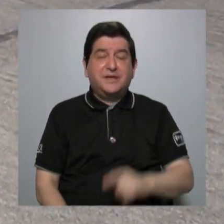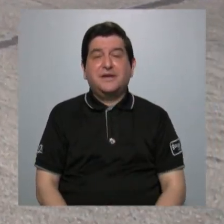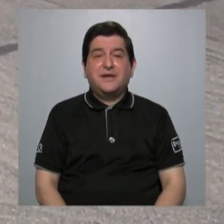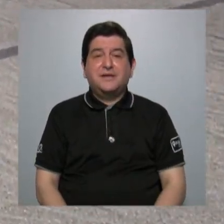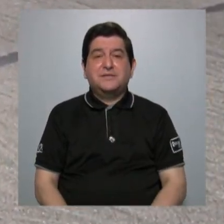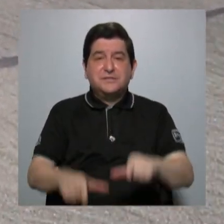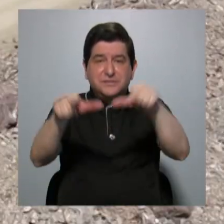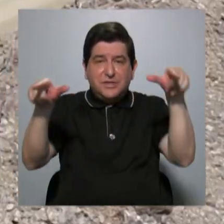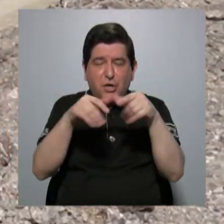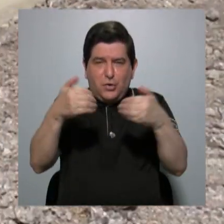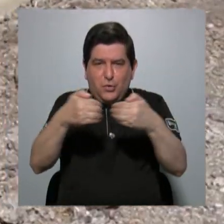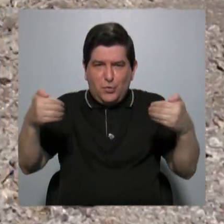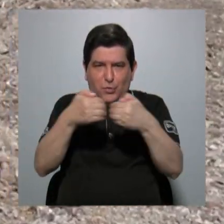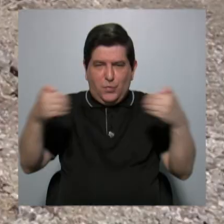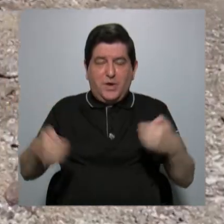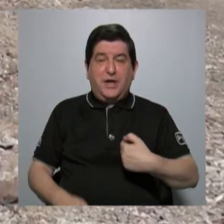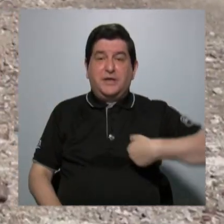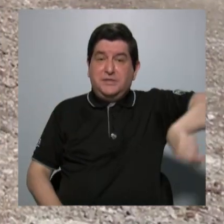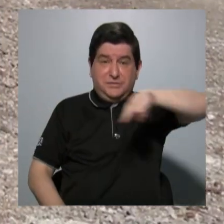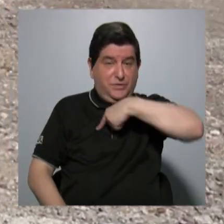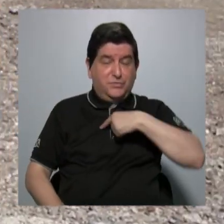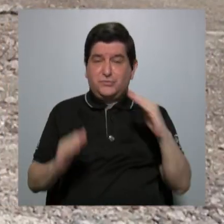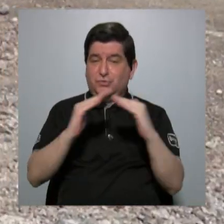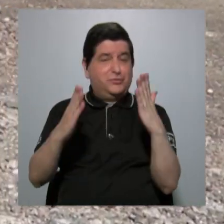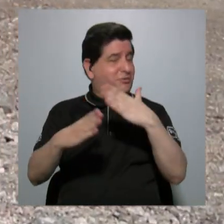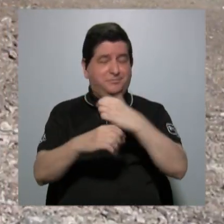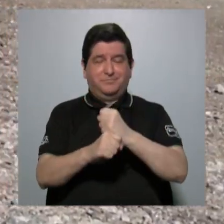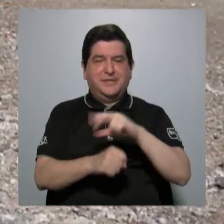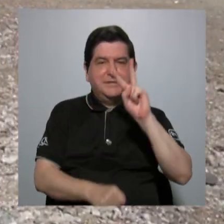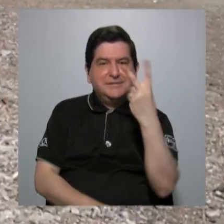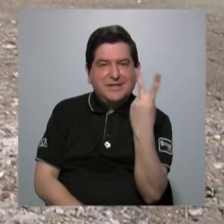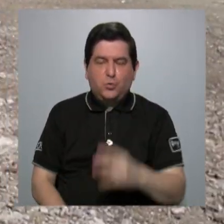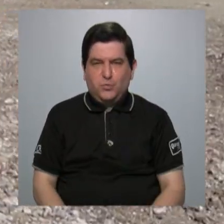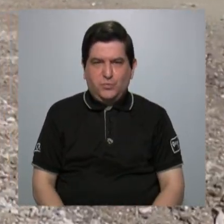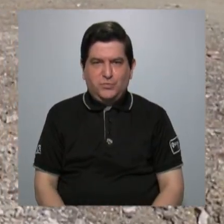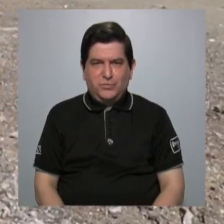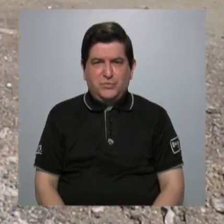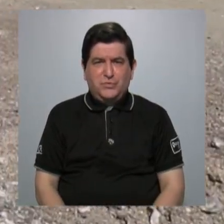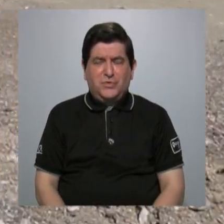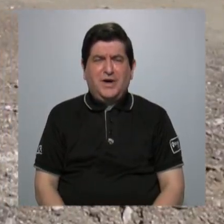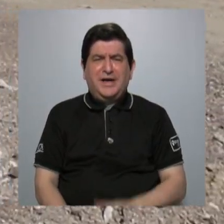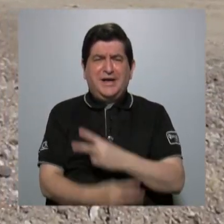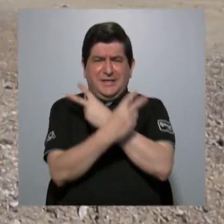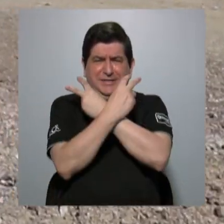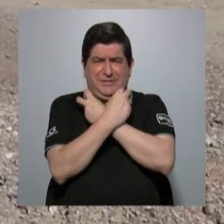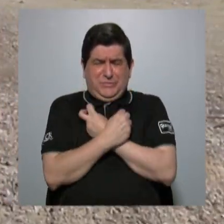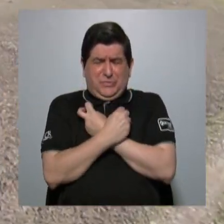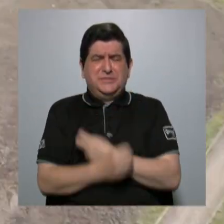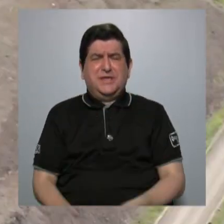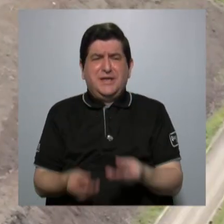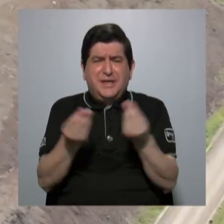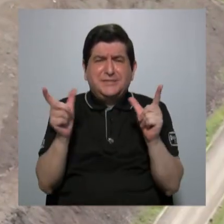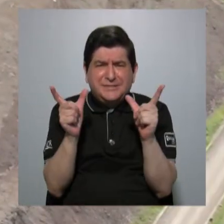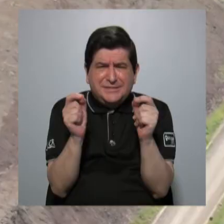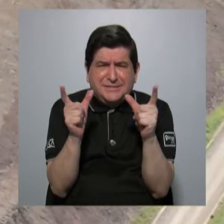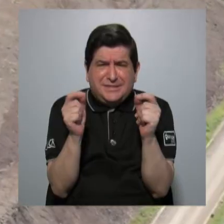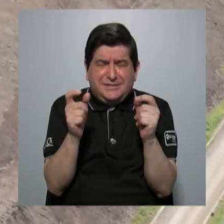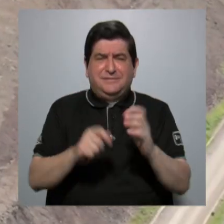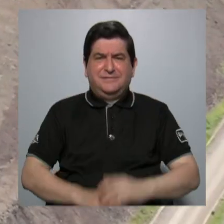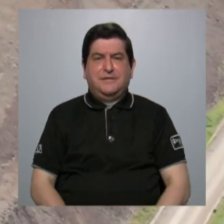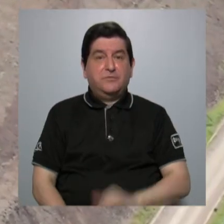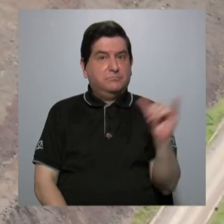decir, plantas de separación, ya que no lo hacemos en las casas. Segundo, se generan dioxinas y furanos que son altamente